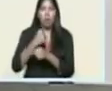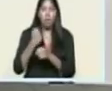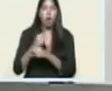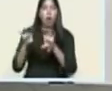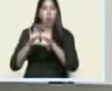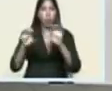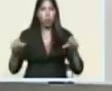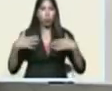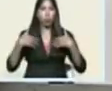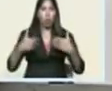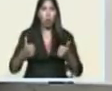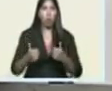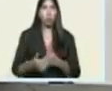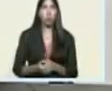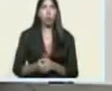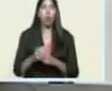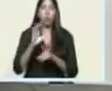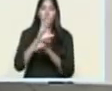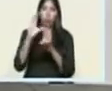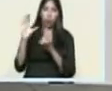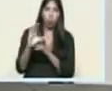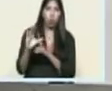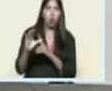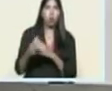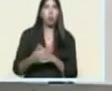la salud, la vivienda, la cultura,